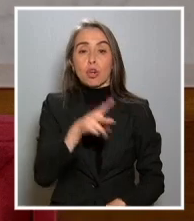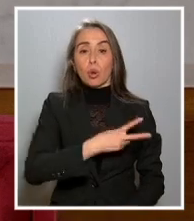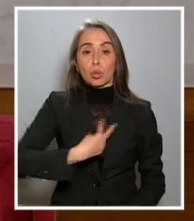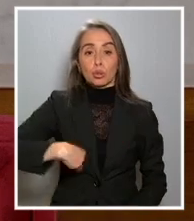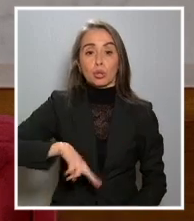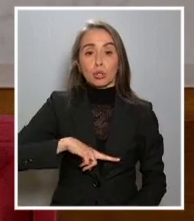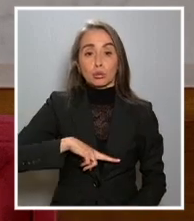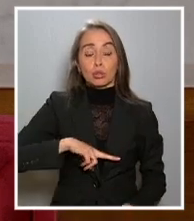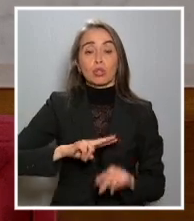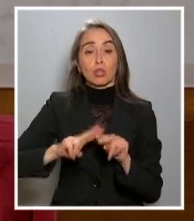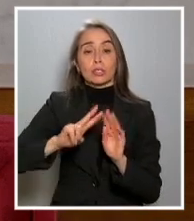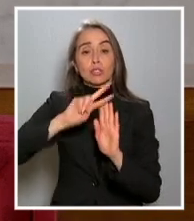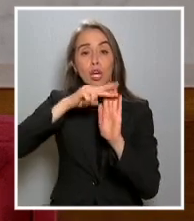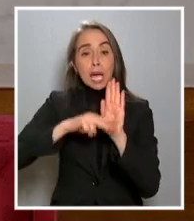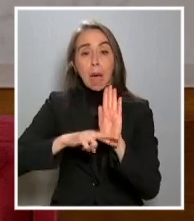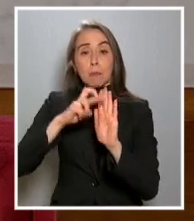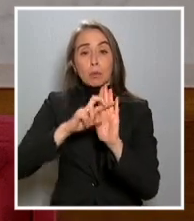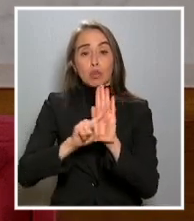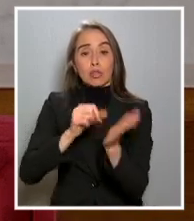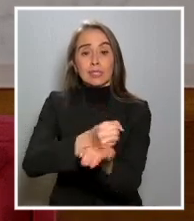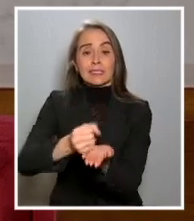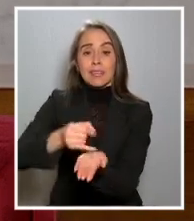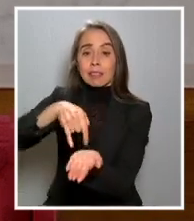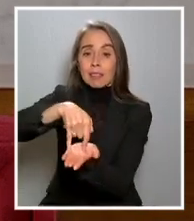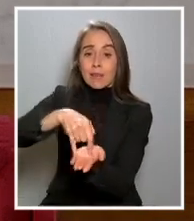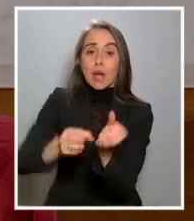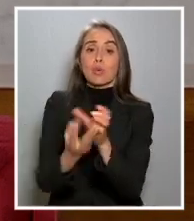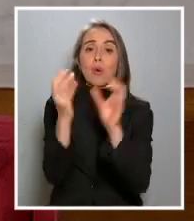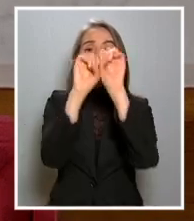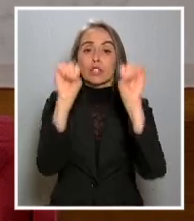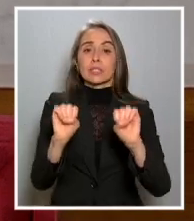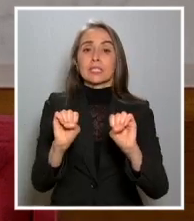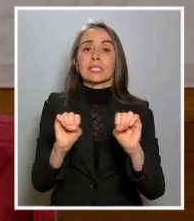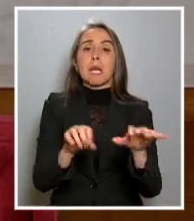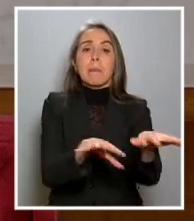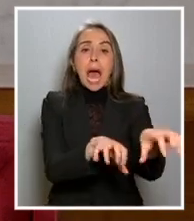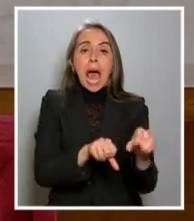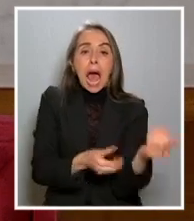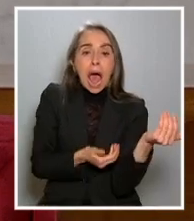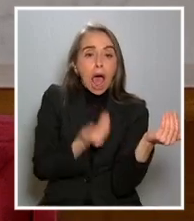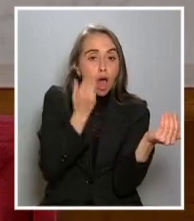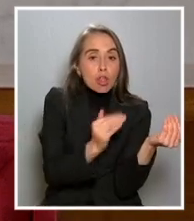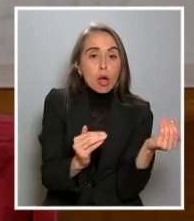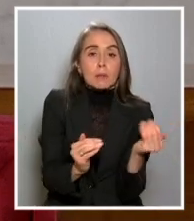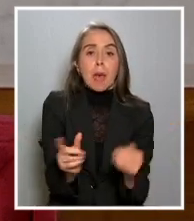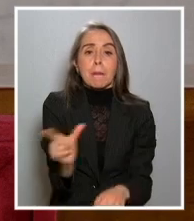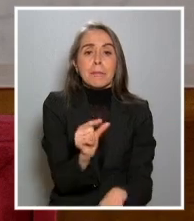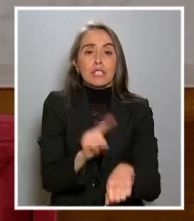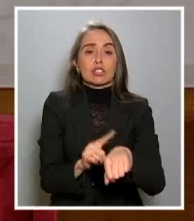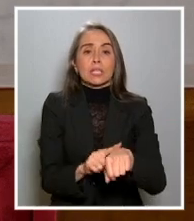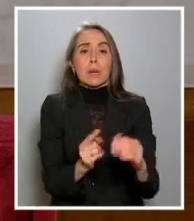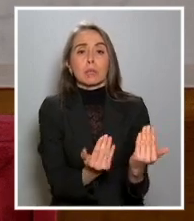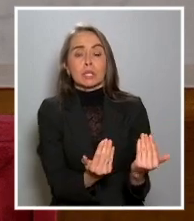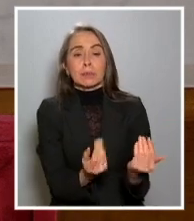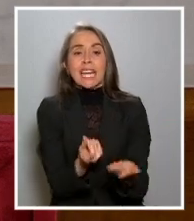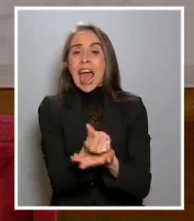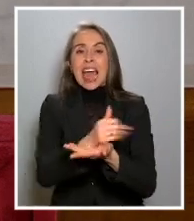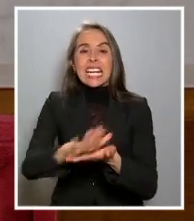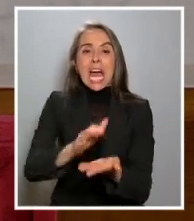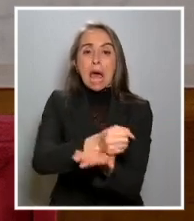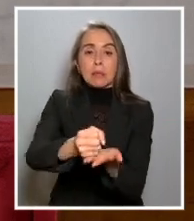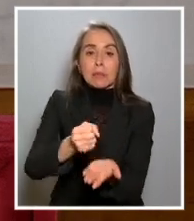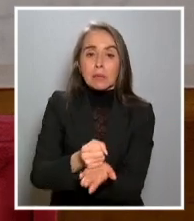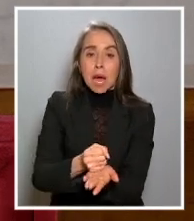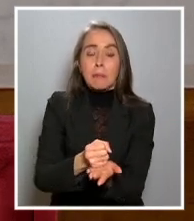introdujimos modificaciones al proyecto de ley que establece un nuevo sistema de adopciones, con menores tiempos de espera, gratuito y